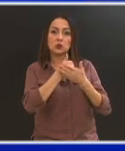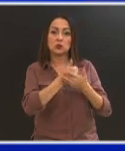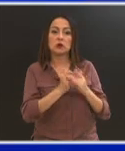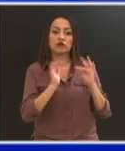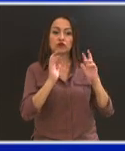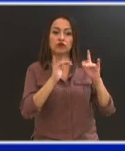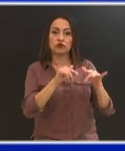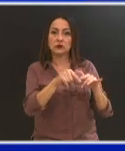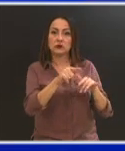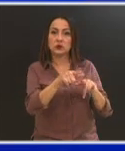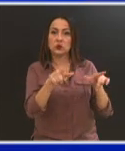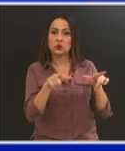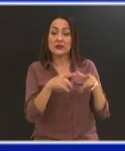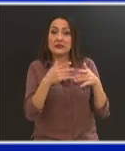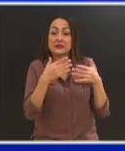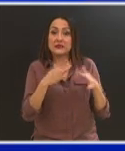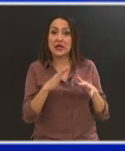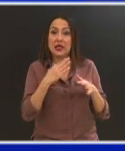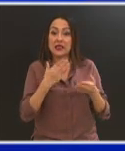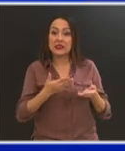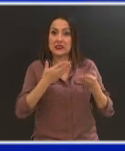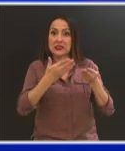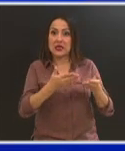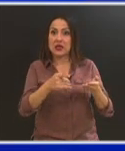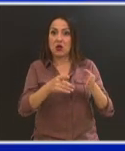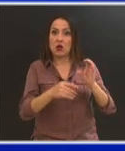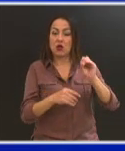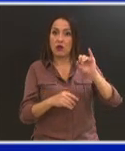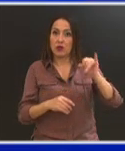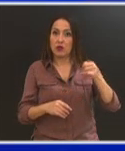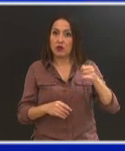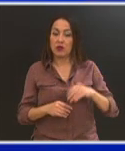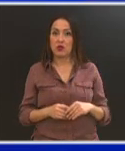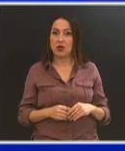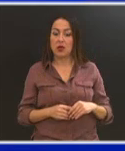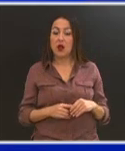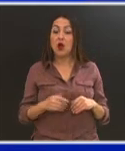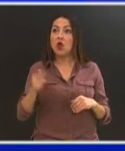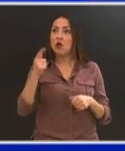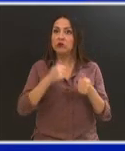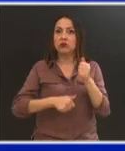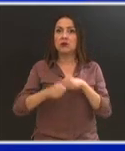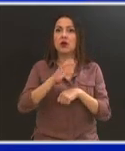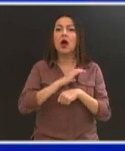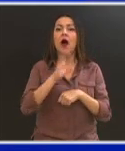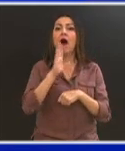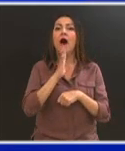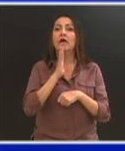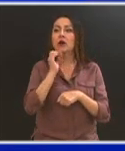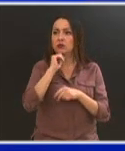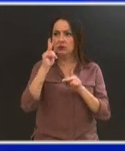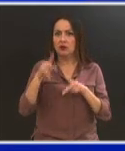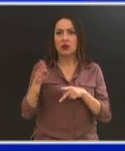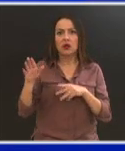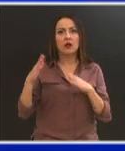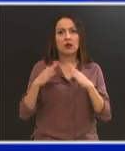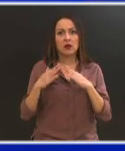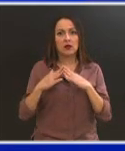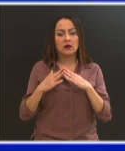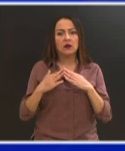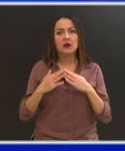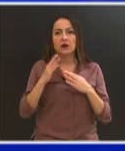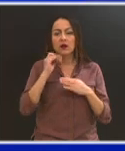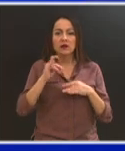hasta este sitio y cuando entregan la escena al OIJ, los agentes hablan con estas personas de la vivienda y